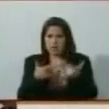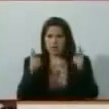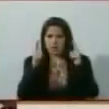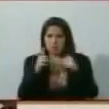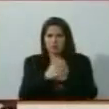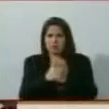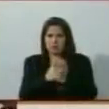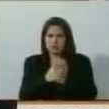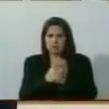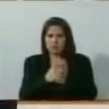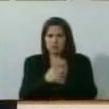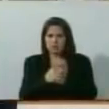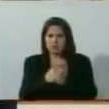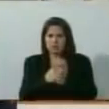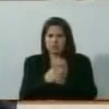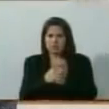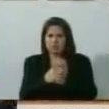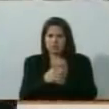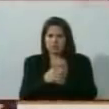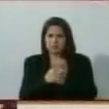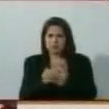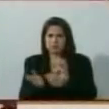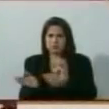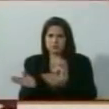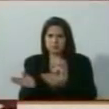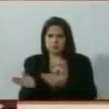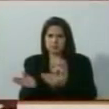Numeral chavismo es...